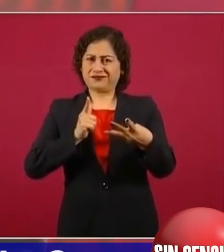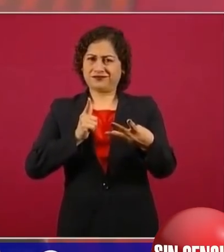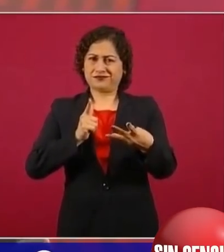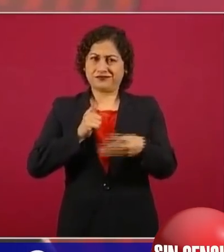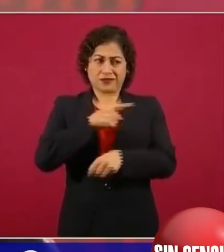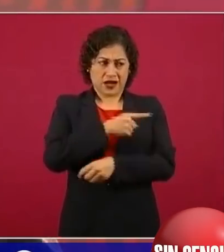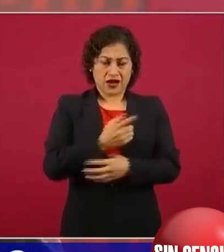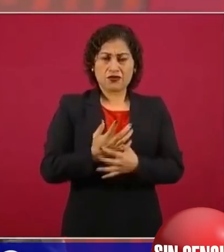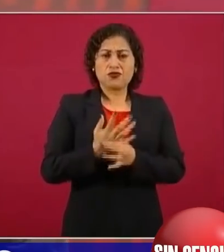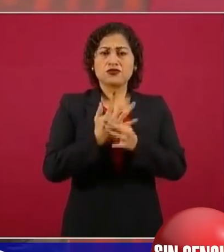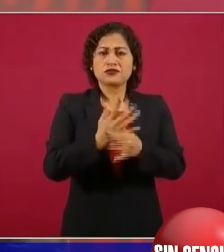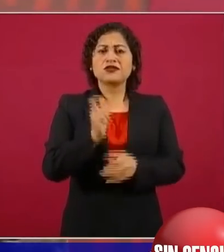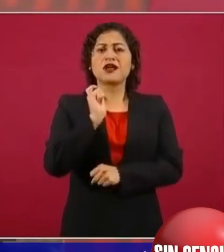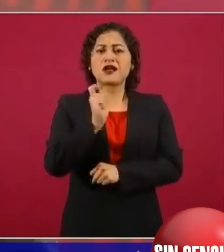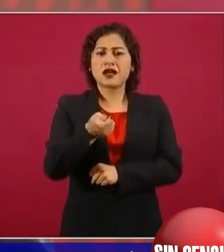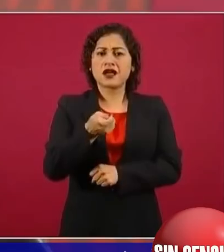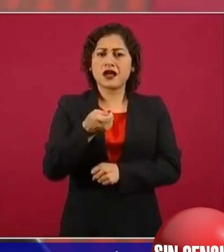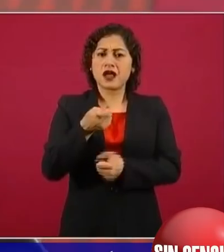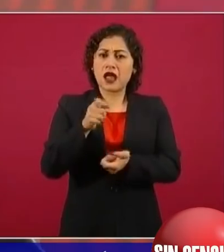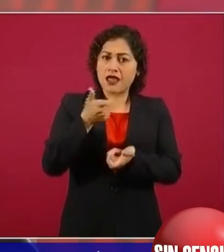es repartir dinero.